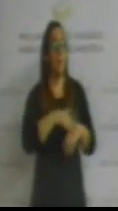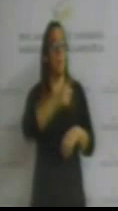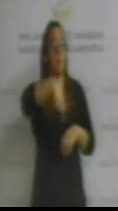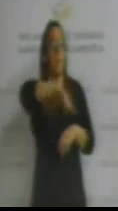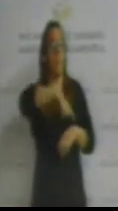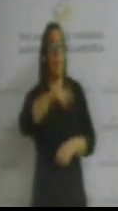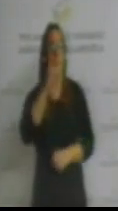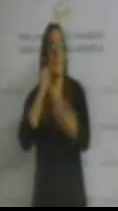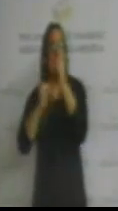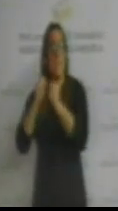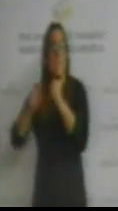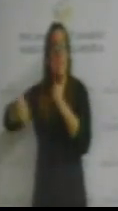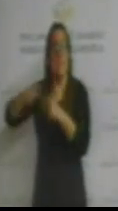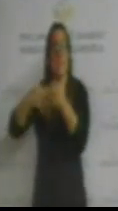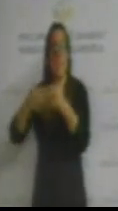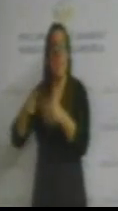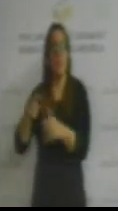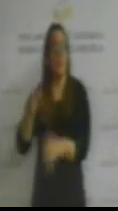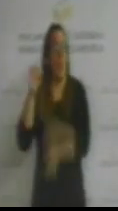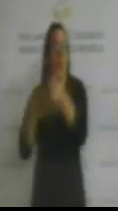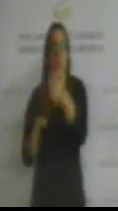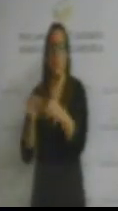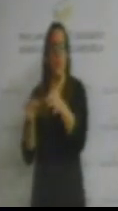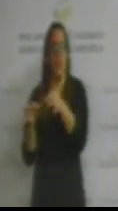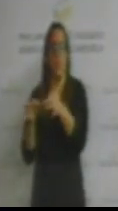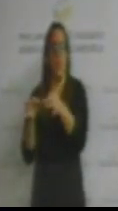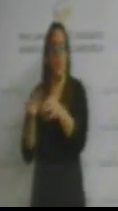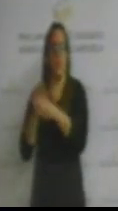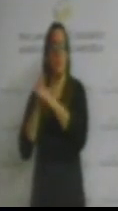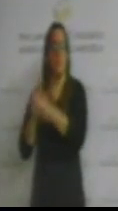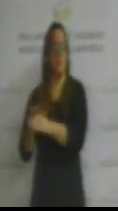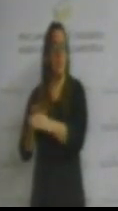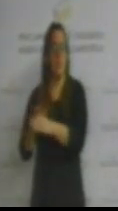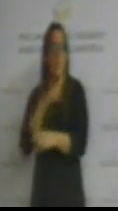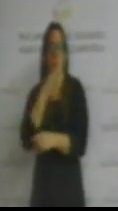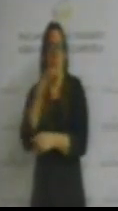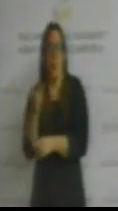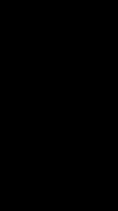amigos, justicia, que caiga el peso de la ley, y vergüenza, porque lo que han hecho es una vergüenza.